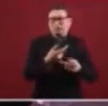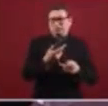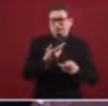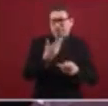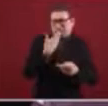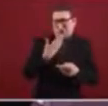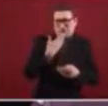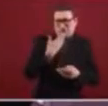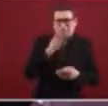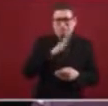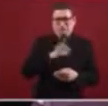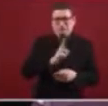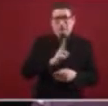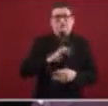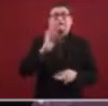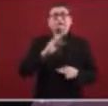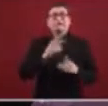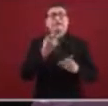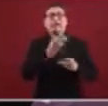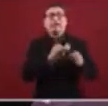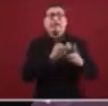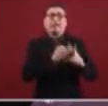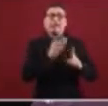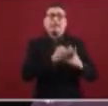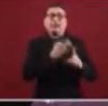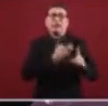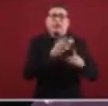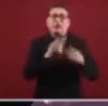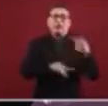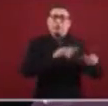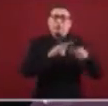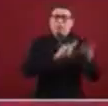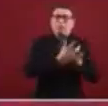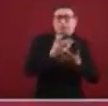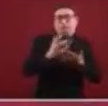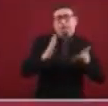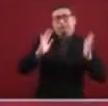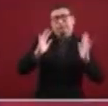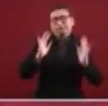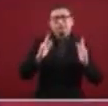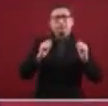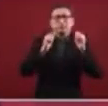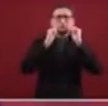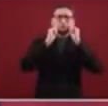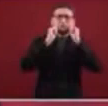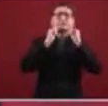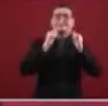aunque sea calumnioso, ayuda